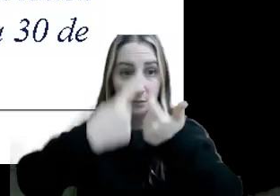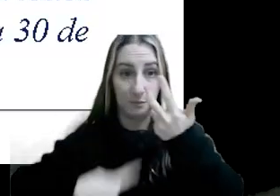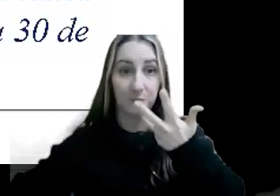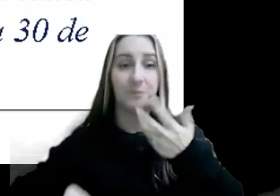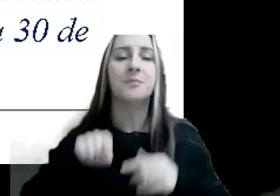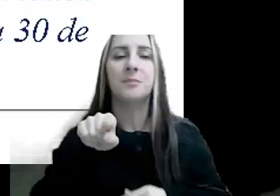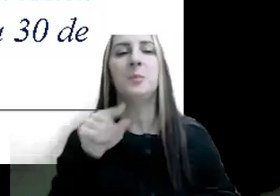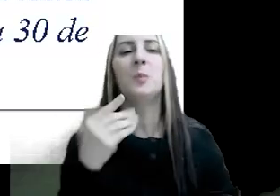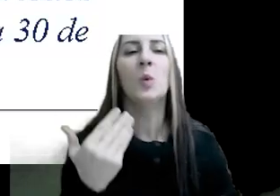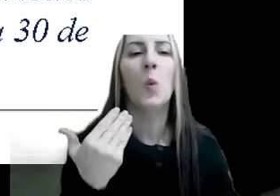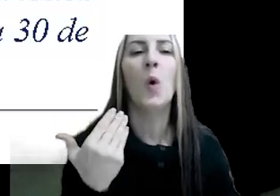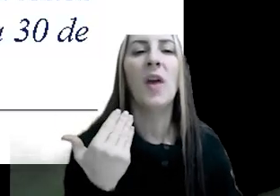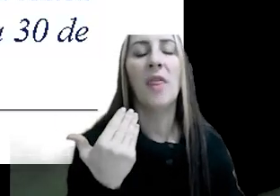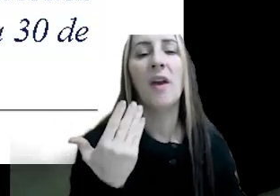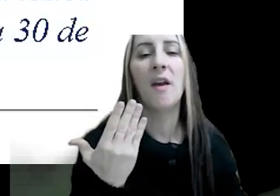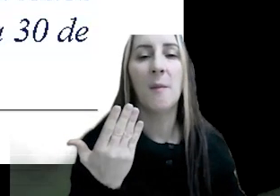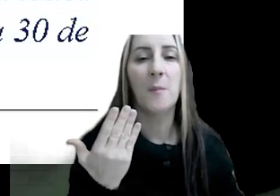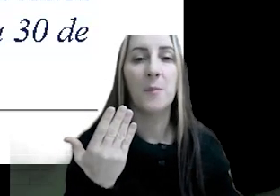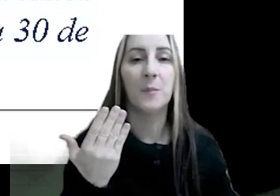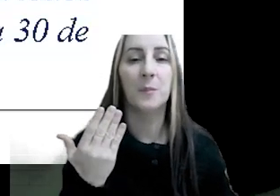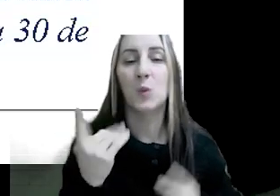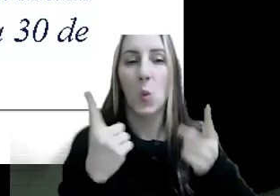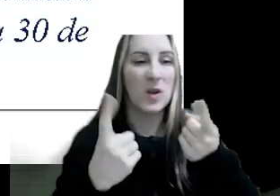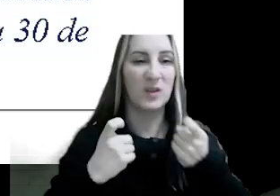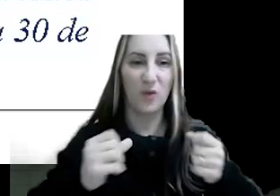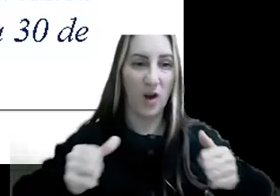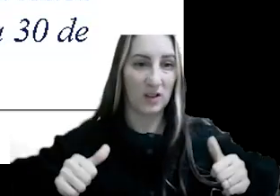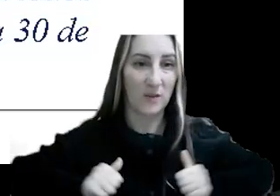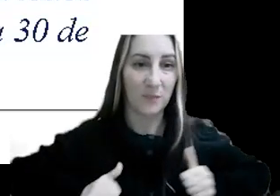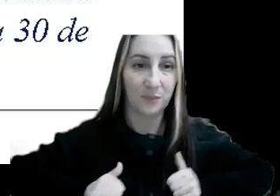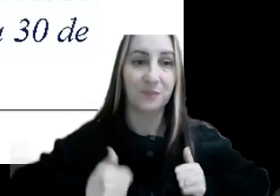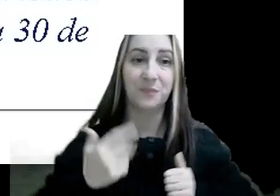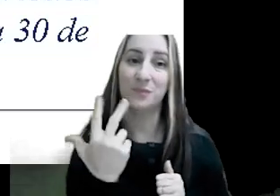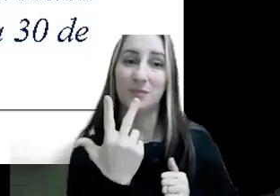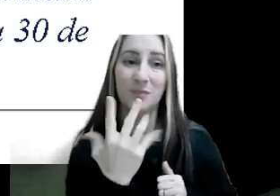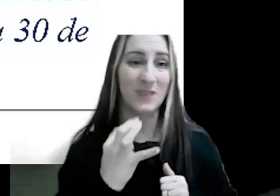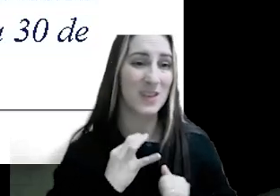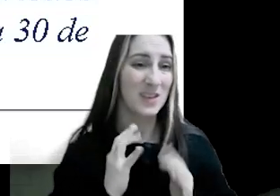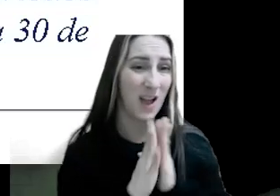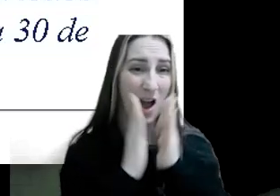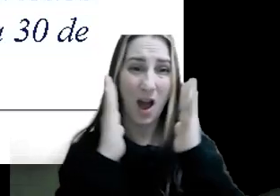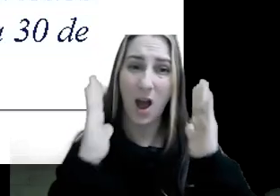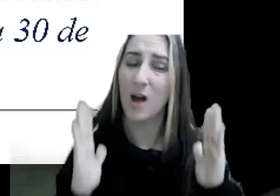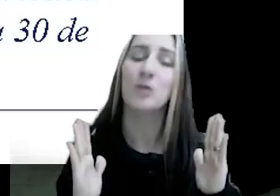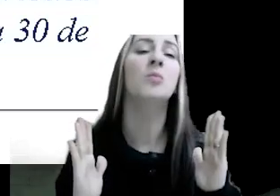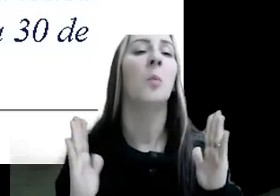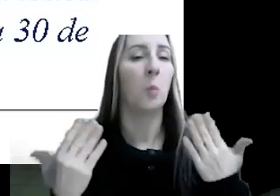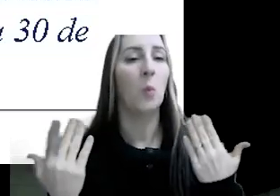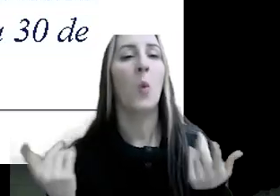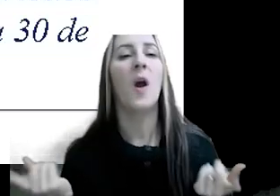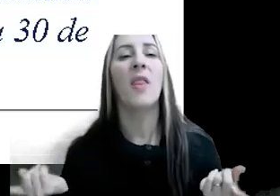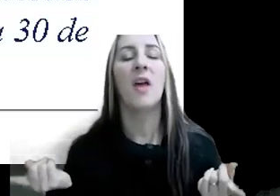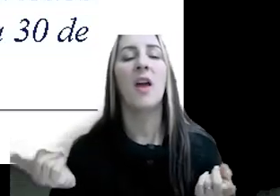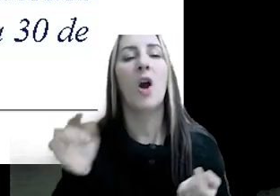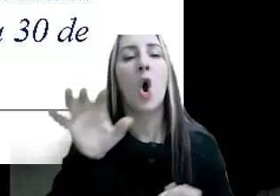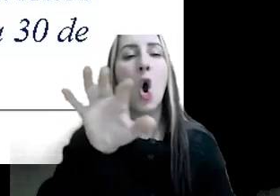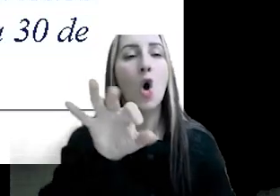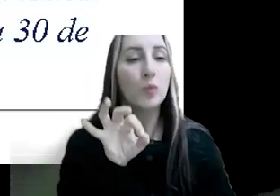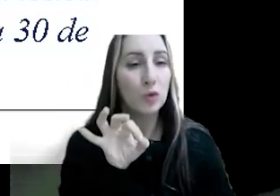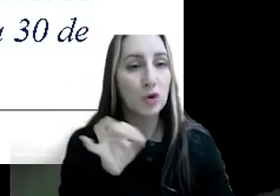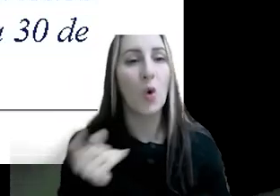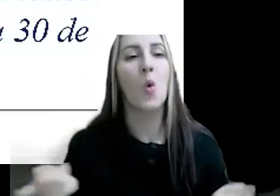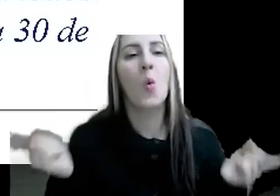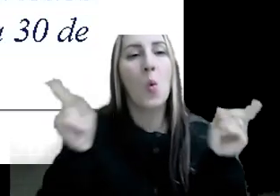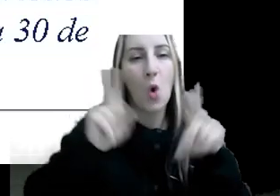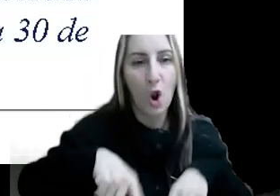sin necesidad de aguardar el plazo de 3 años, podrá volver a ejercer la opción de regresar